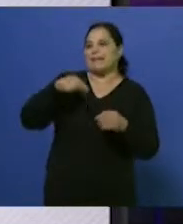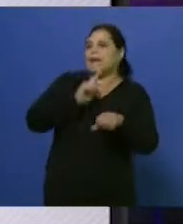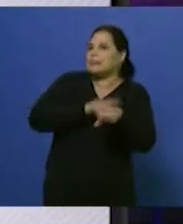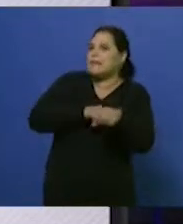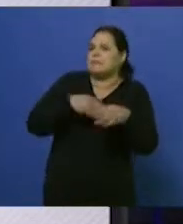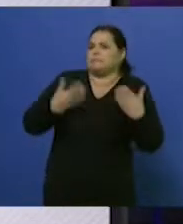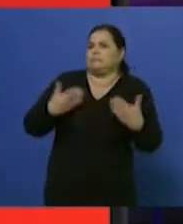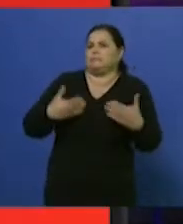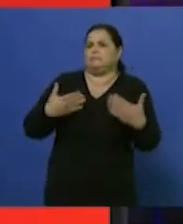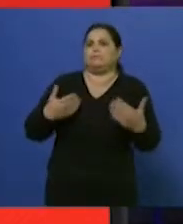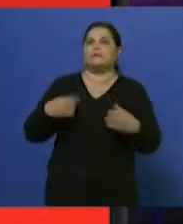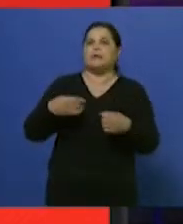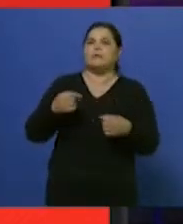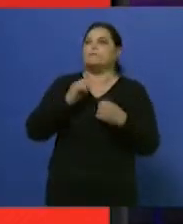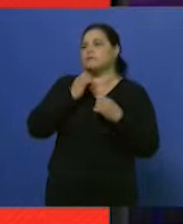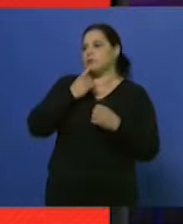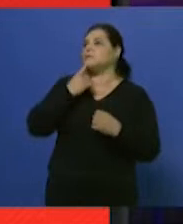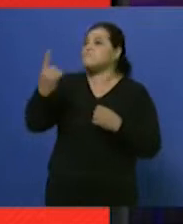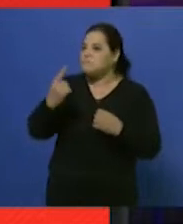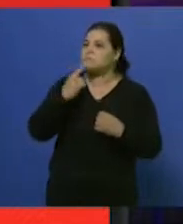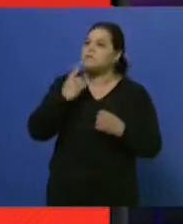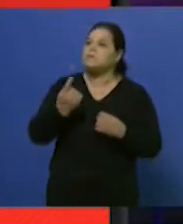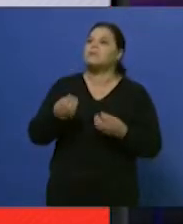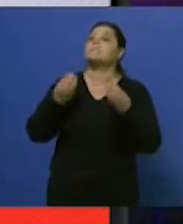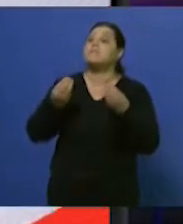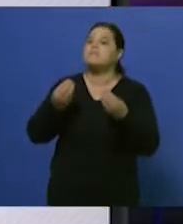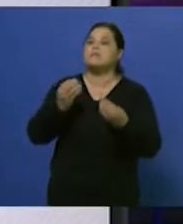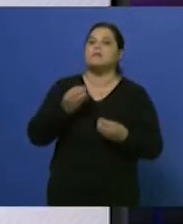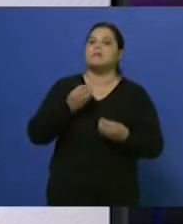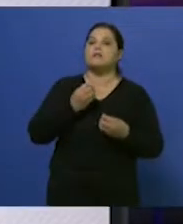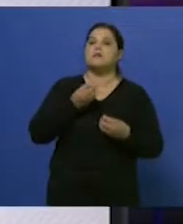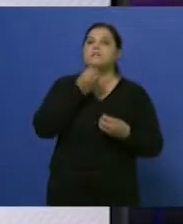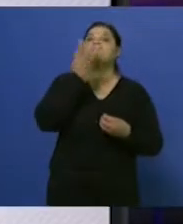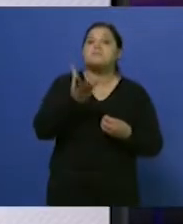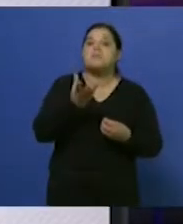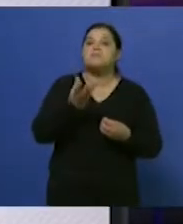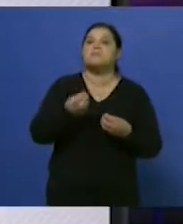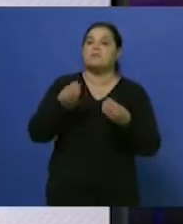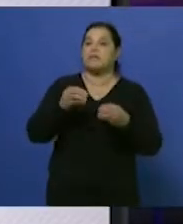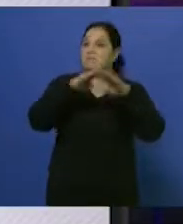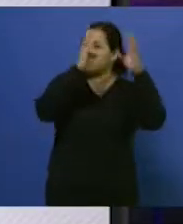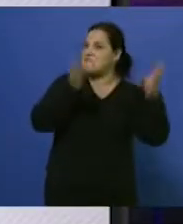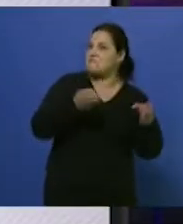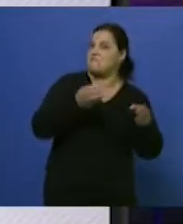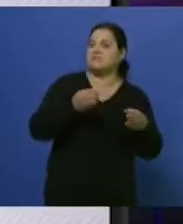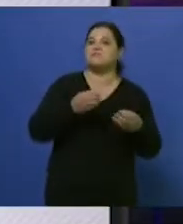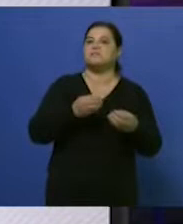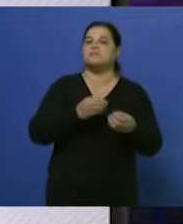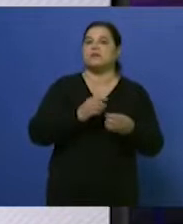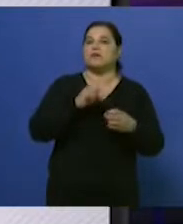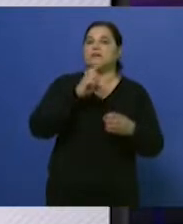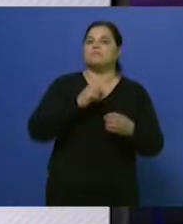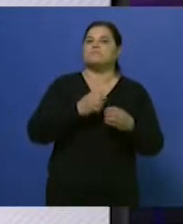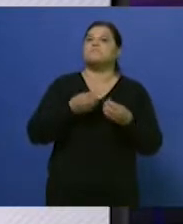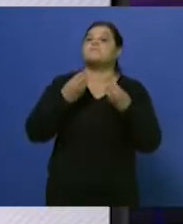rápidos, pero te lo vamos a preguntar lisa y llanamente. La denuncia de la Oficina Anticorrupción es porque supuestamente te involucran